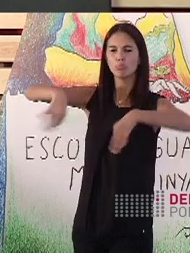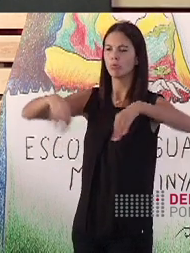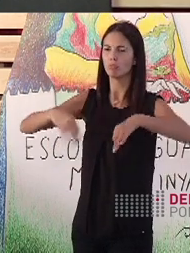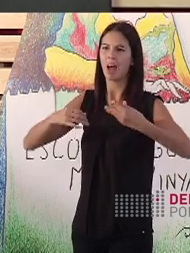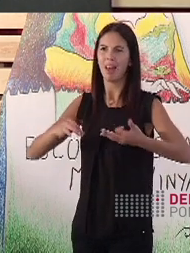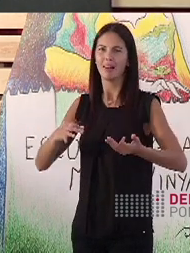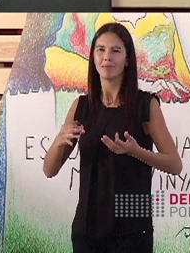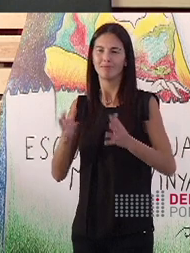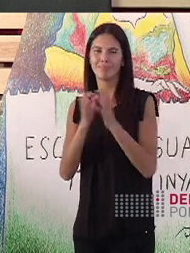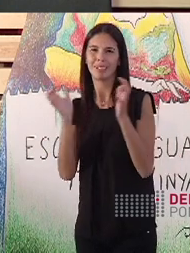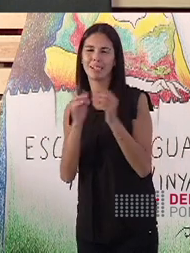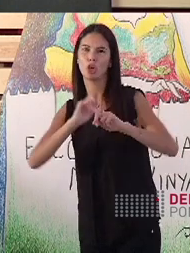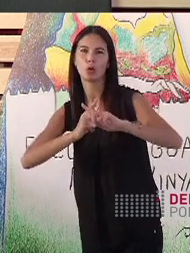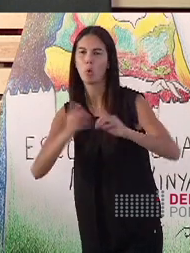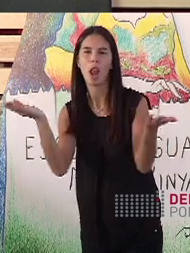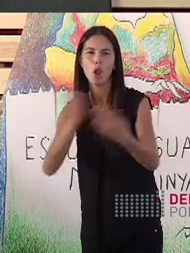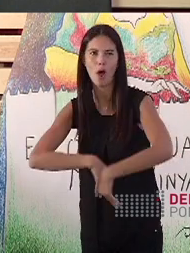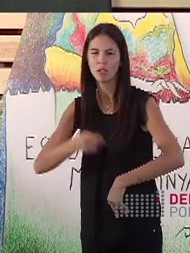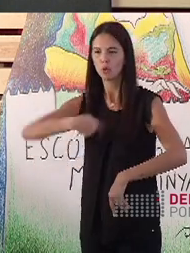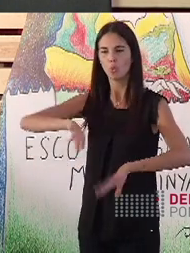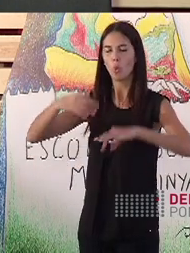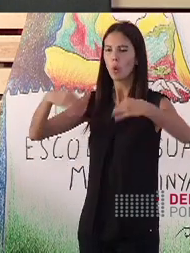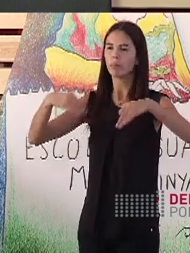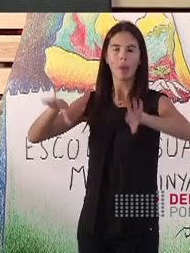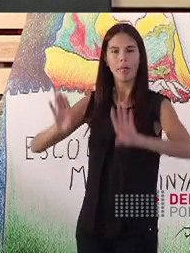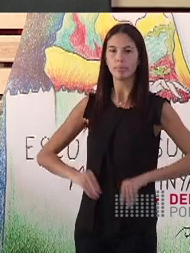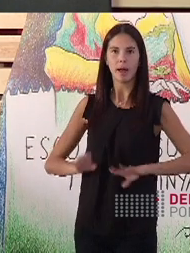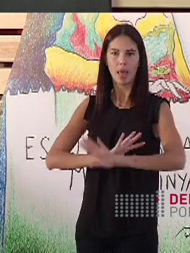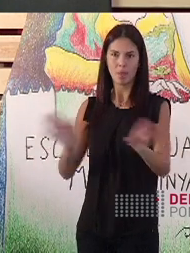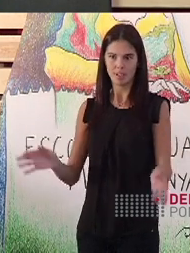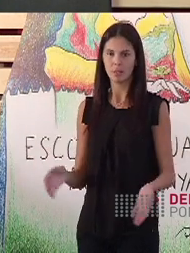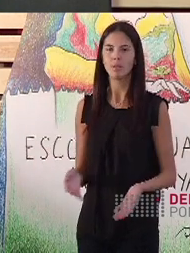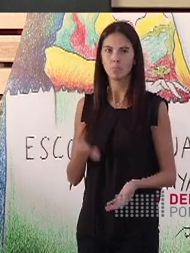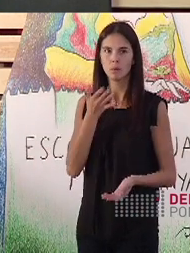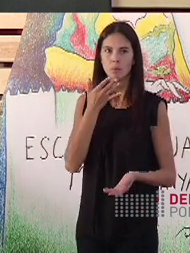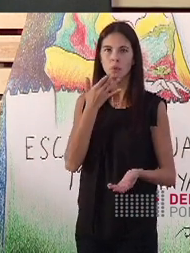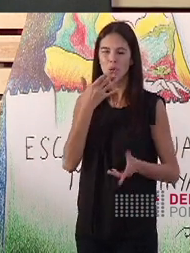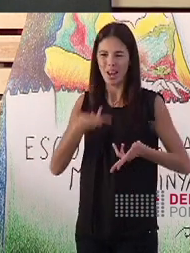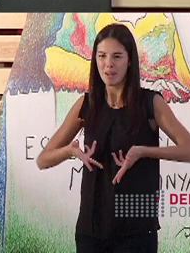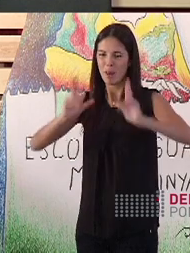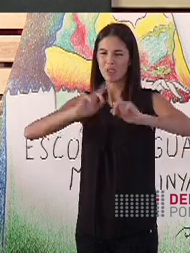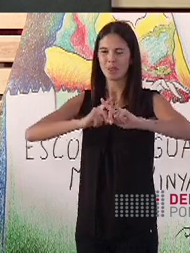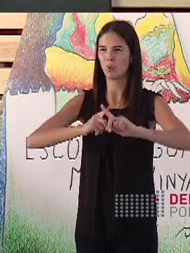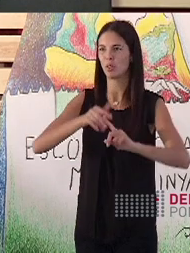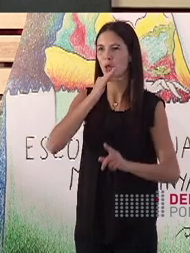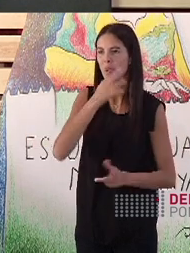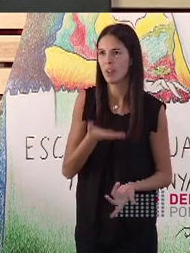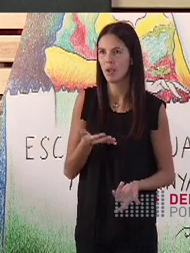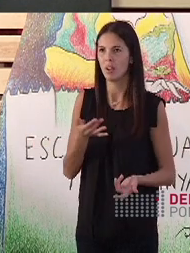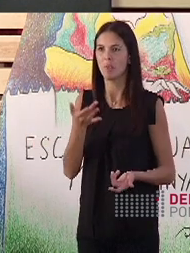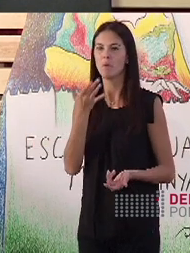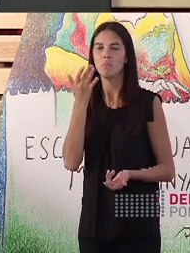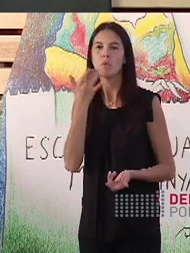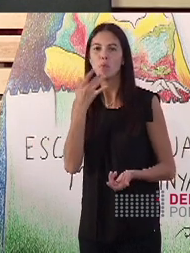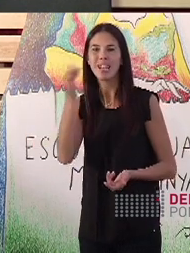mujeres no tenemos deseo sexual. Por eso cuando hablábamos de la liberación sexual es que no hemos tenido una liberación sexual. Las niñas no saben cómo es el